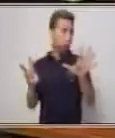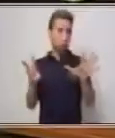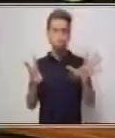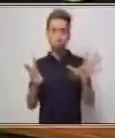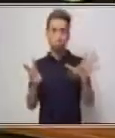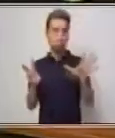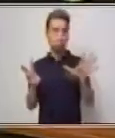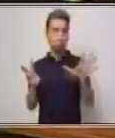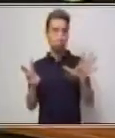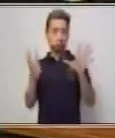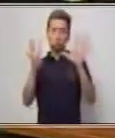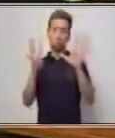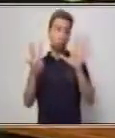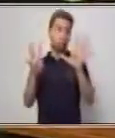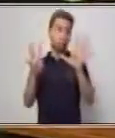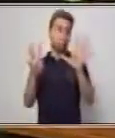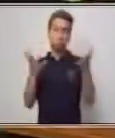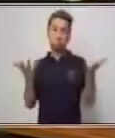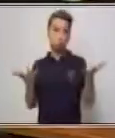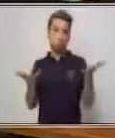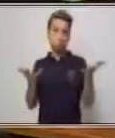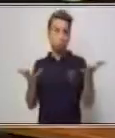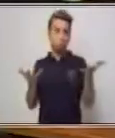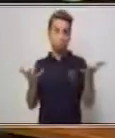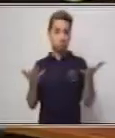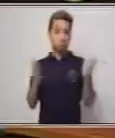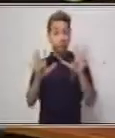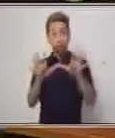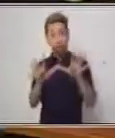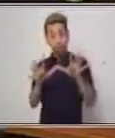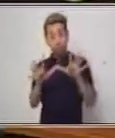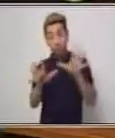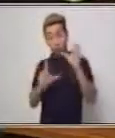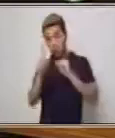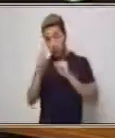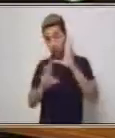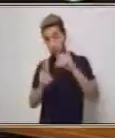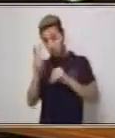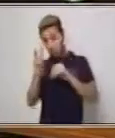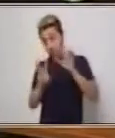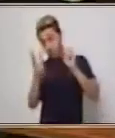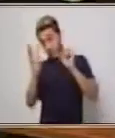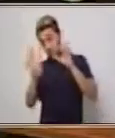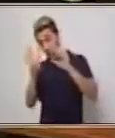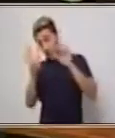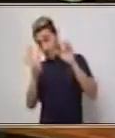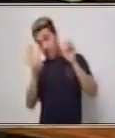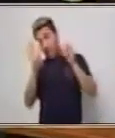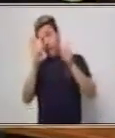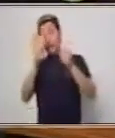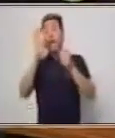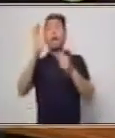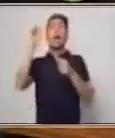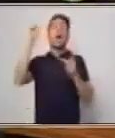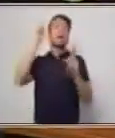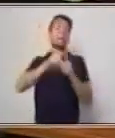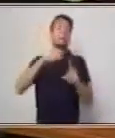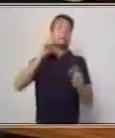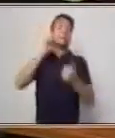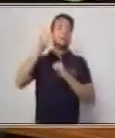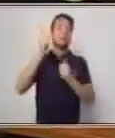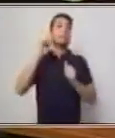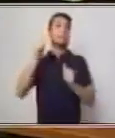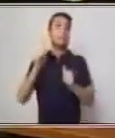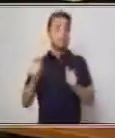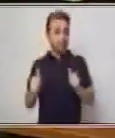¿Tampoco? ¿El 9? ¿No? ¿El 10? ¿11? ¿12? ¿13? ¿14? ¿No? Hasta el número 15, que